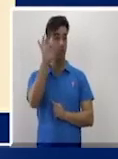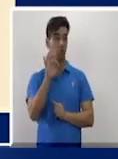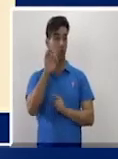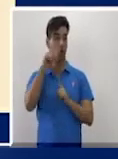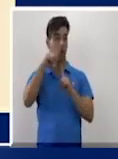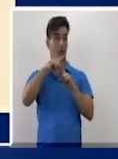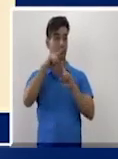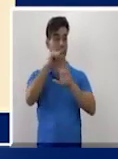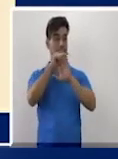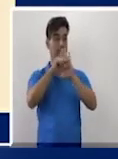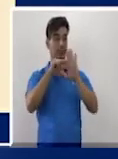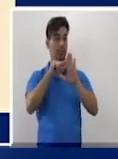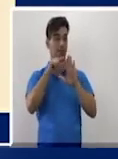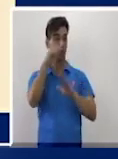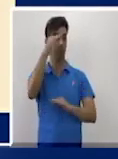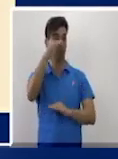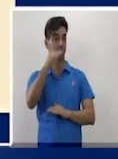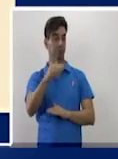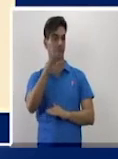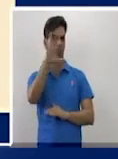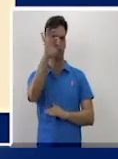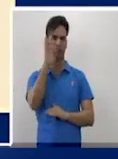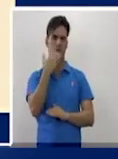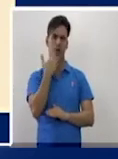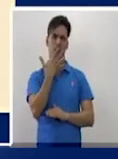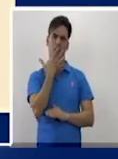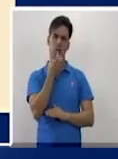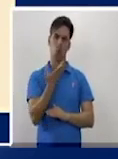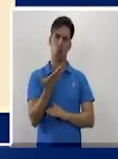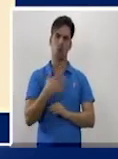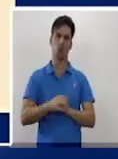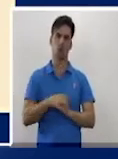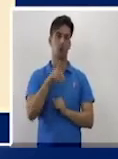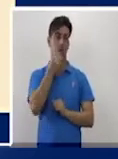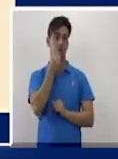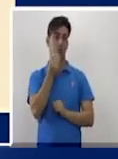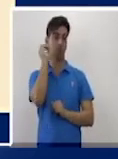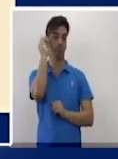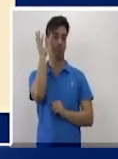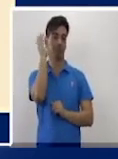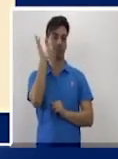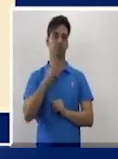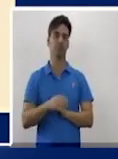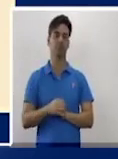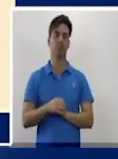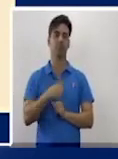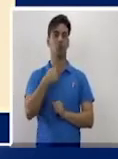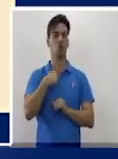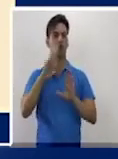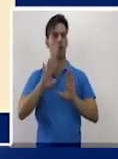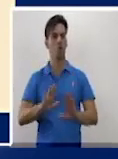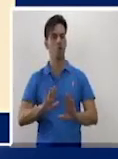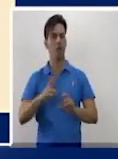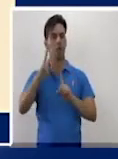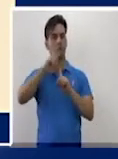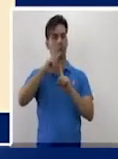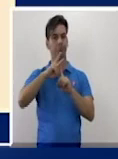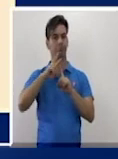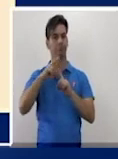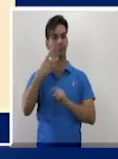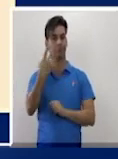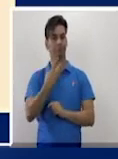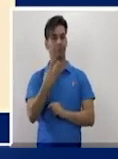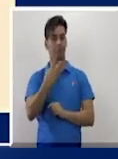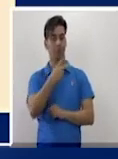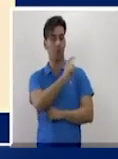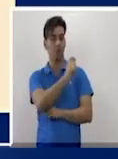las clases que has recibido por parte de tus profesores y las que has compartido junto a mí, sepas lo